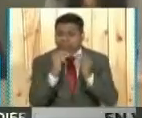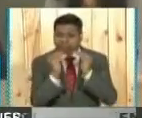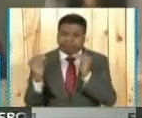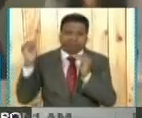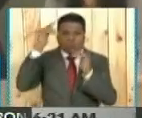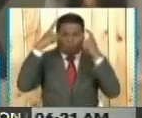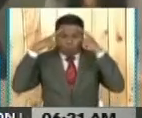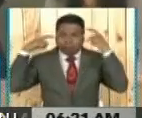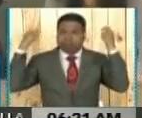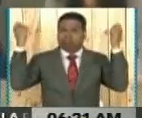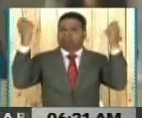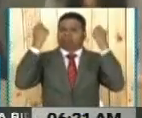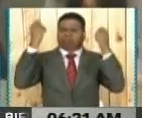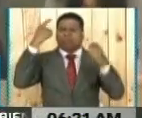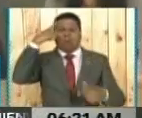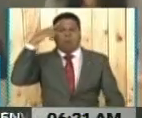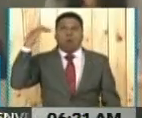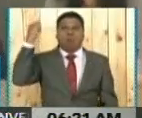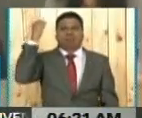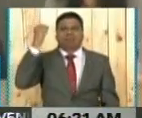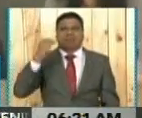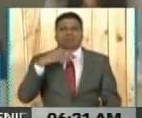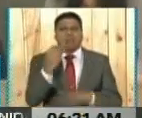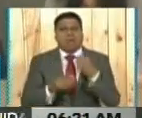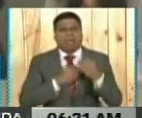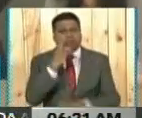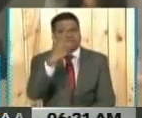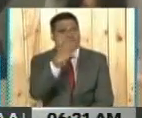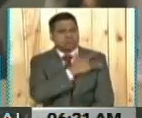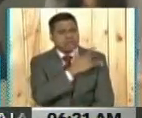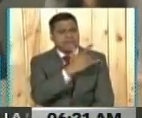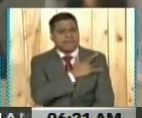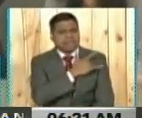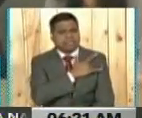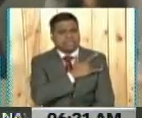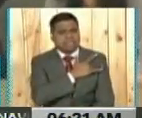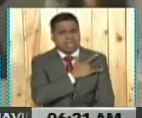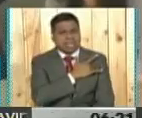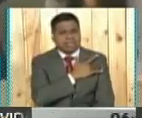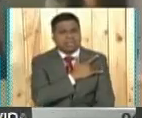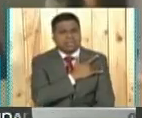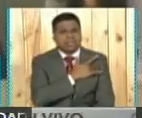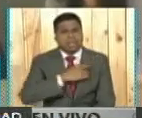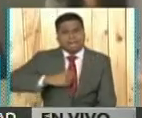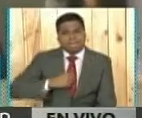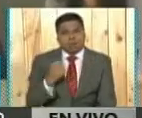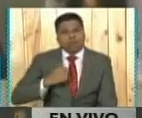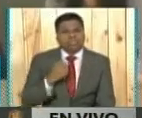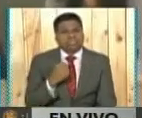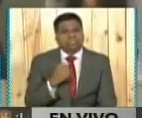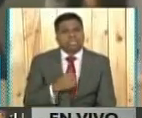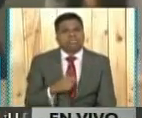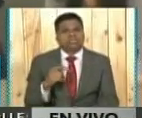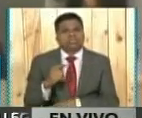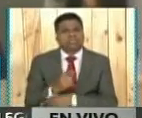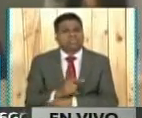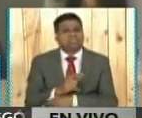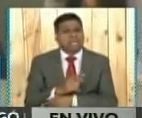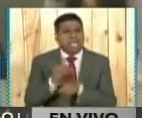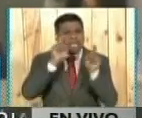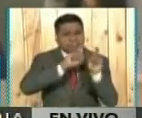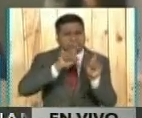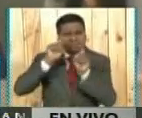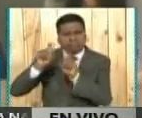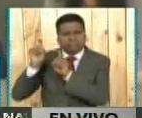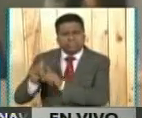programas académicos impartidos en la Universidad Nacional Experimental de la Seguridad, donde se preparan custodios